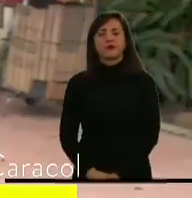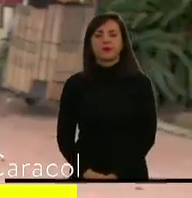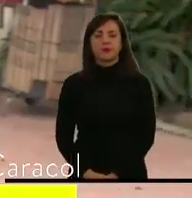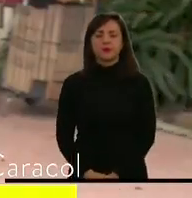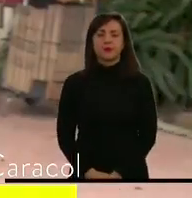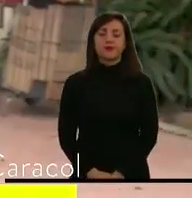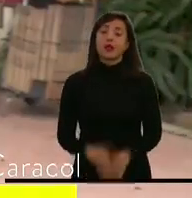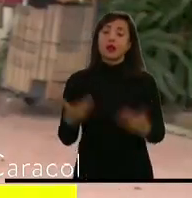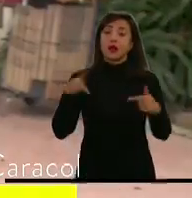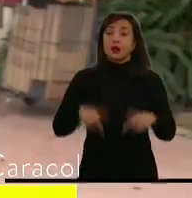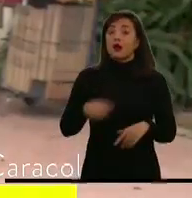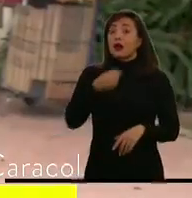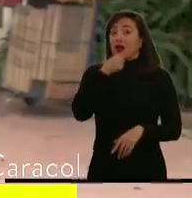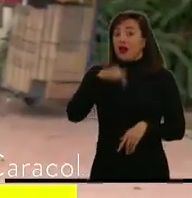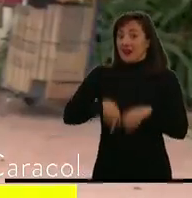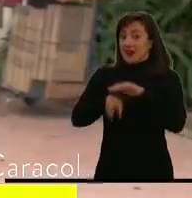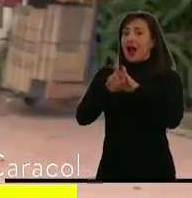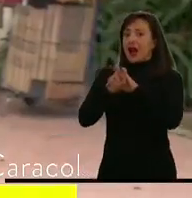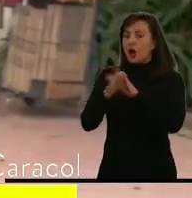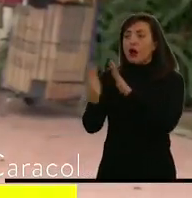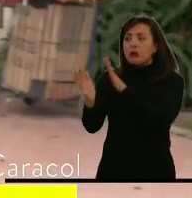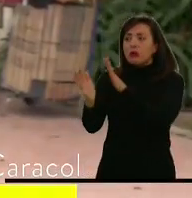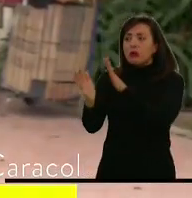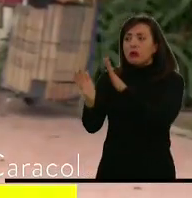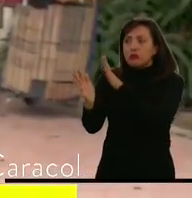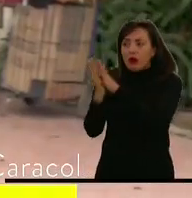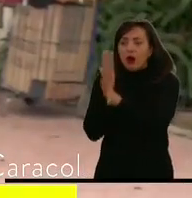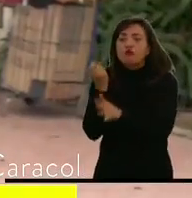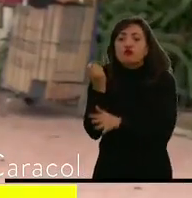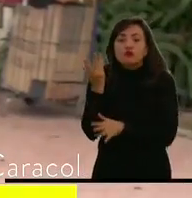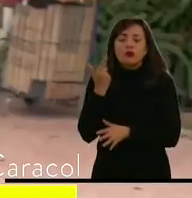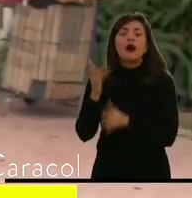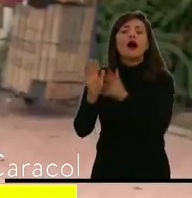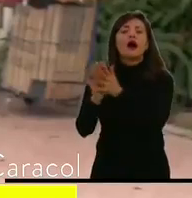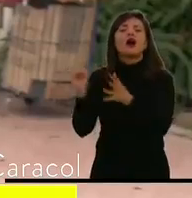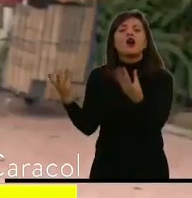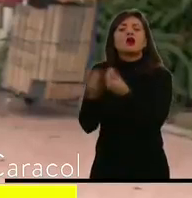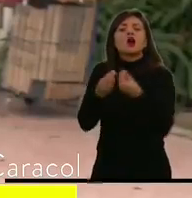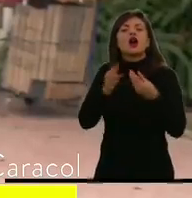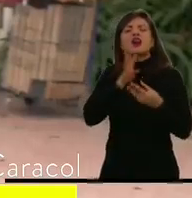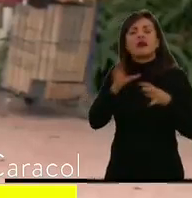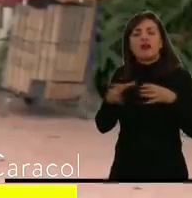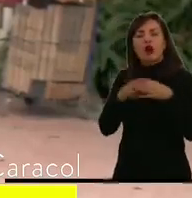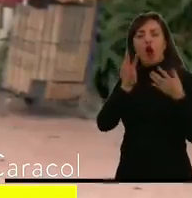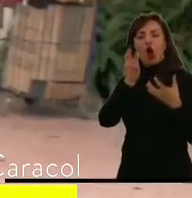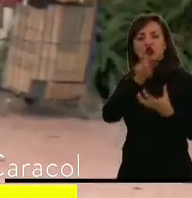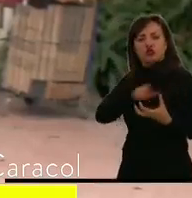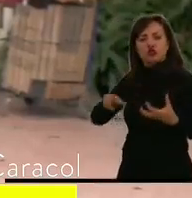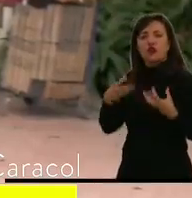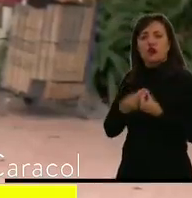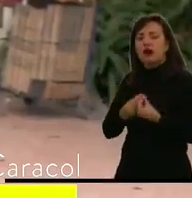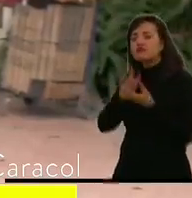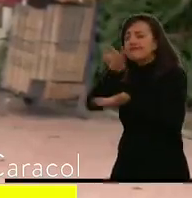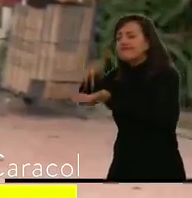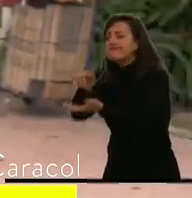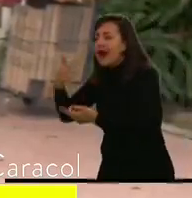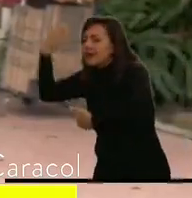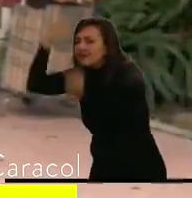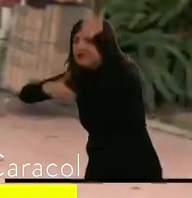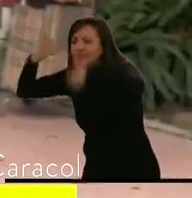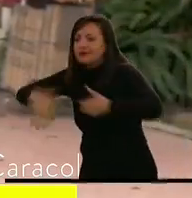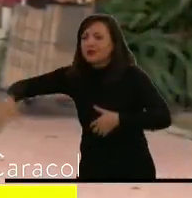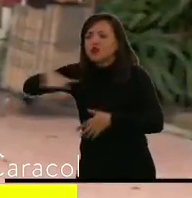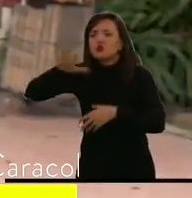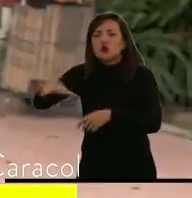Bueno, Noticias Caracol conoció hace algunos segundos que son 8 personas las que integran el equipo que se encarga de hacerle las pruebas al personal de salud aquí